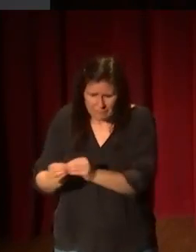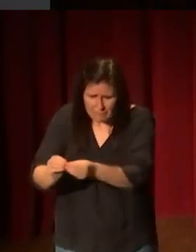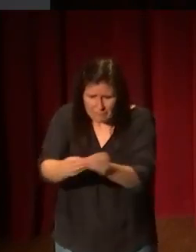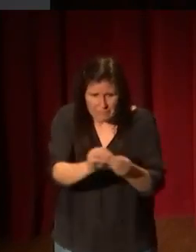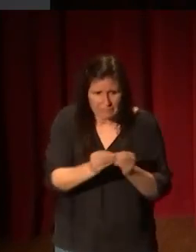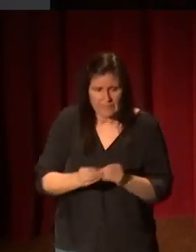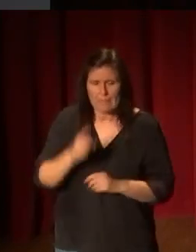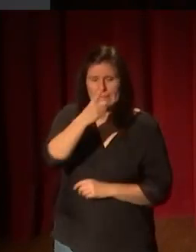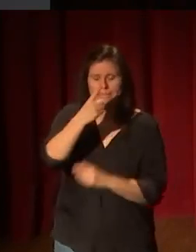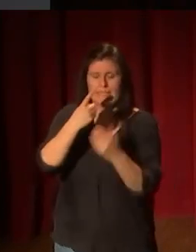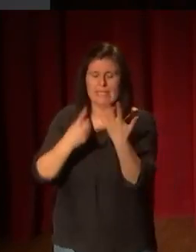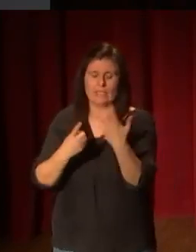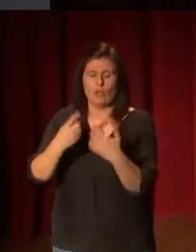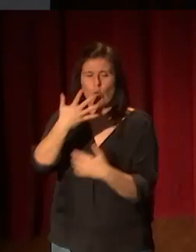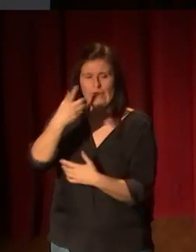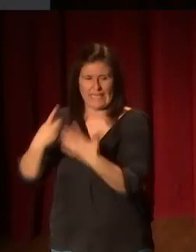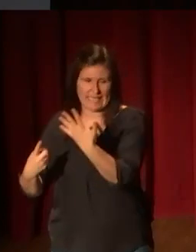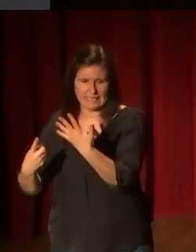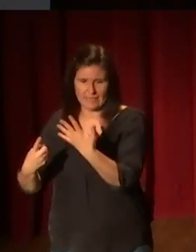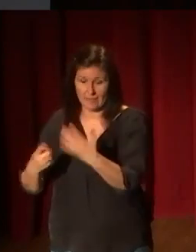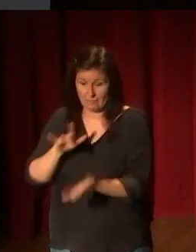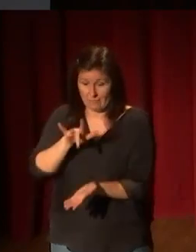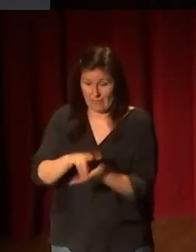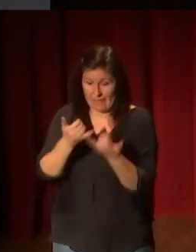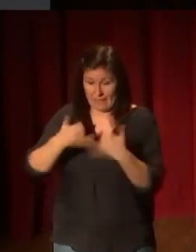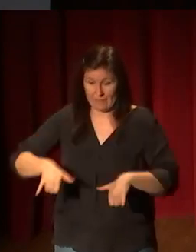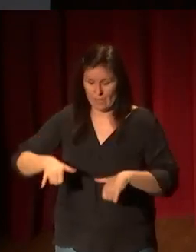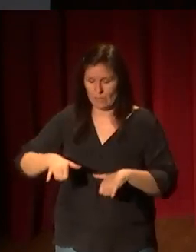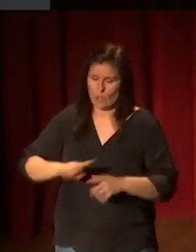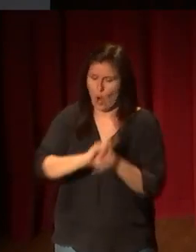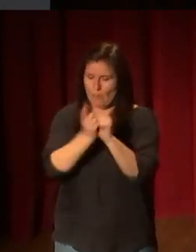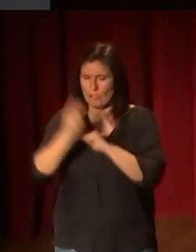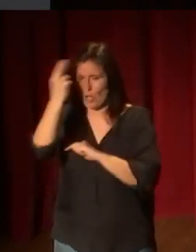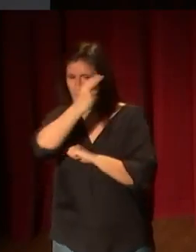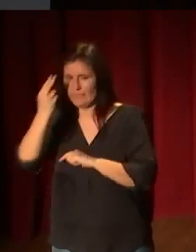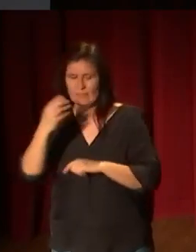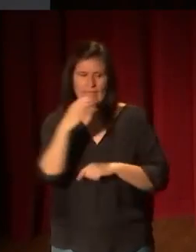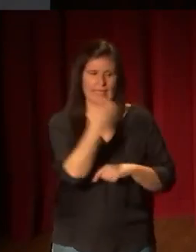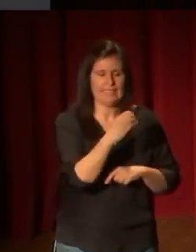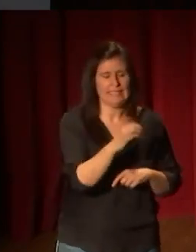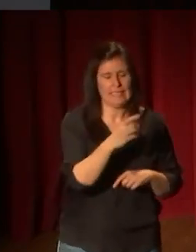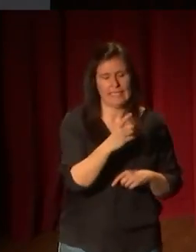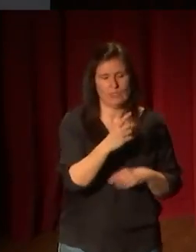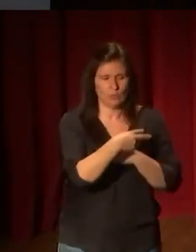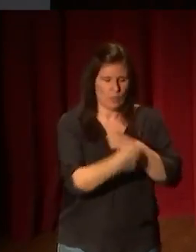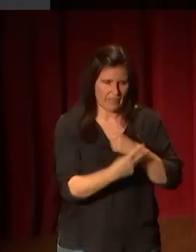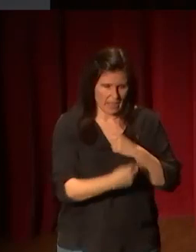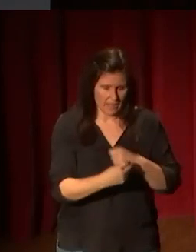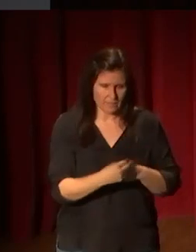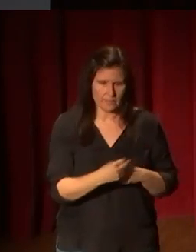en 1656 para celebrar la conversión al catolicismo de cristina de suecia que